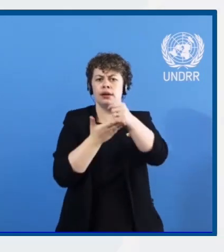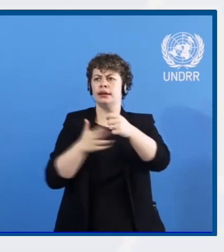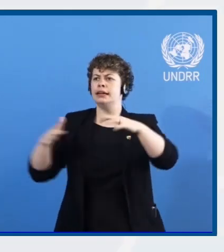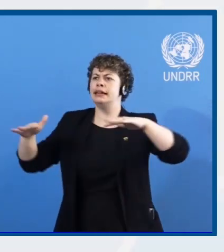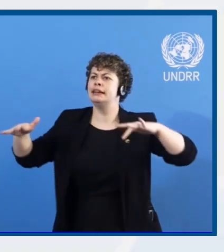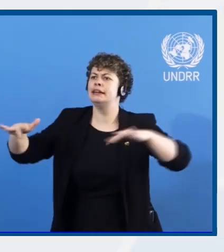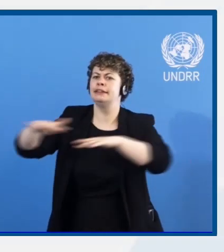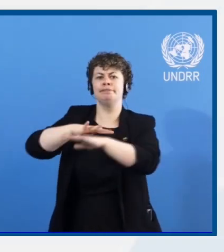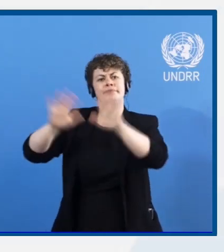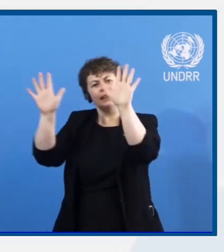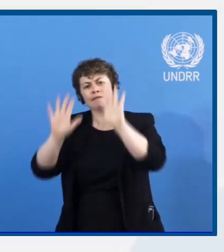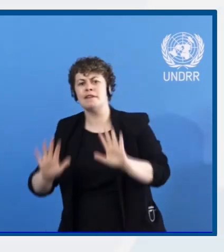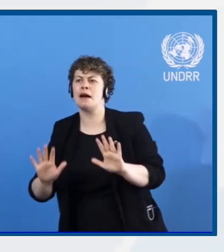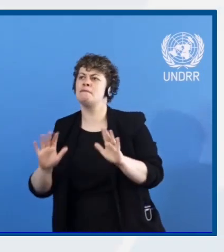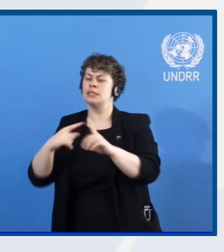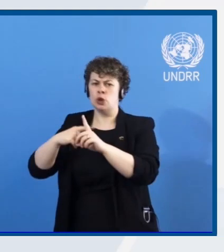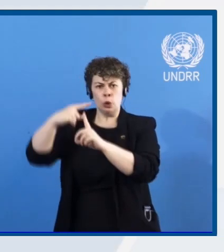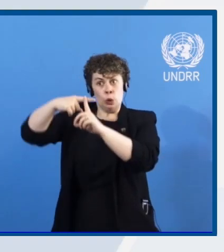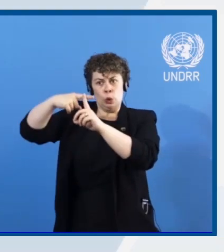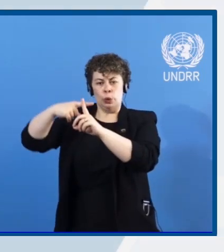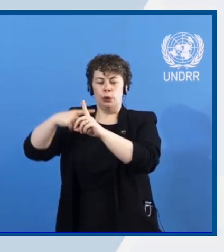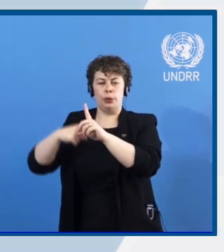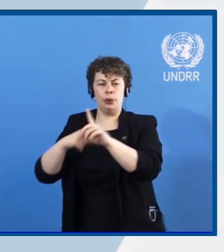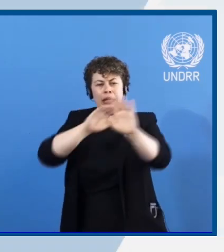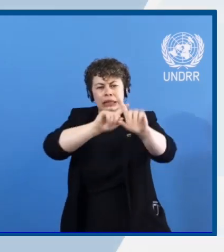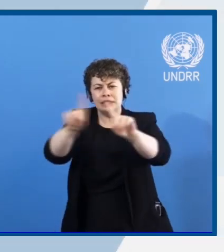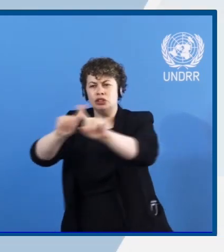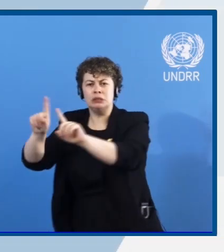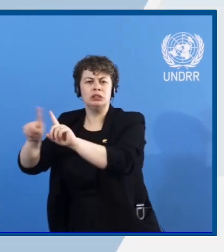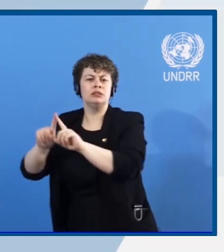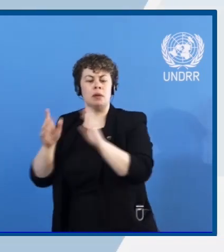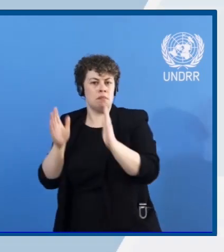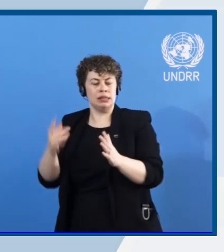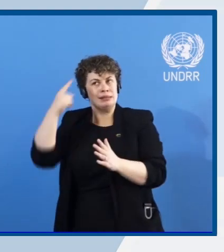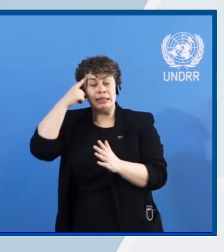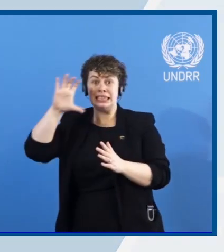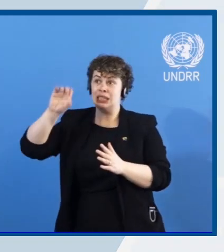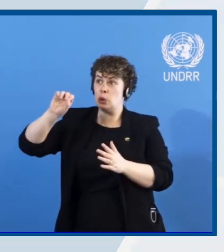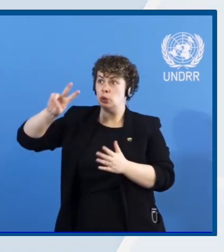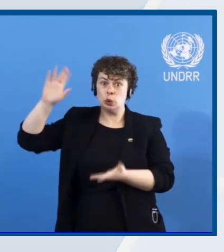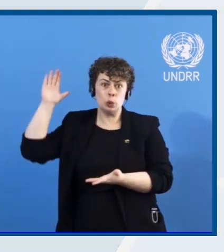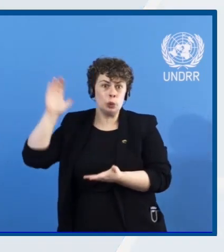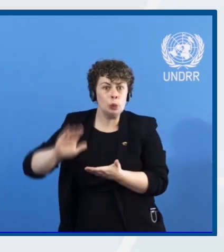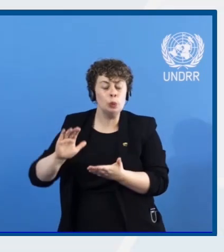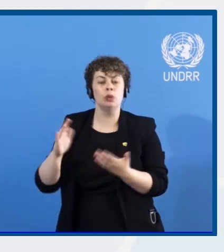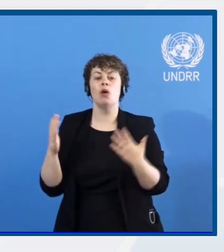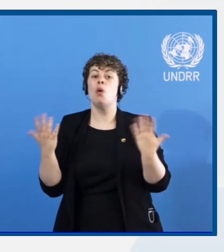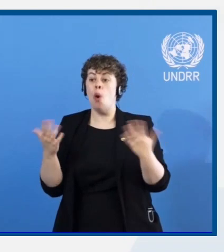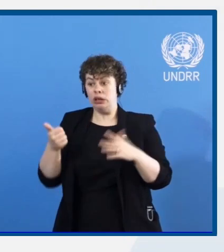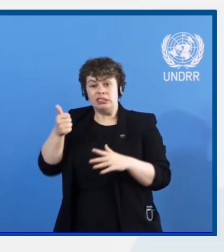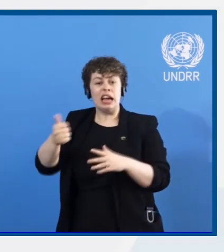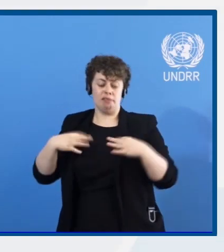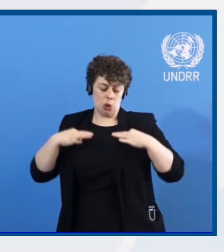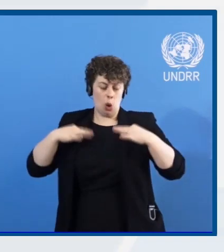de generación, de contaminación y de riesgo que genera la misma actividad productiva. Entonces, es como la doble vía, digamos,